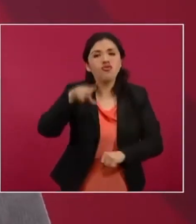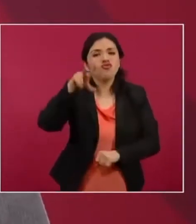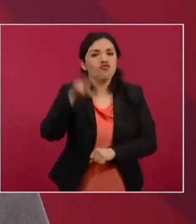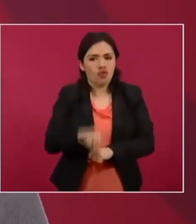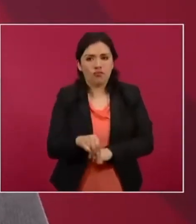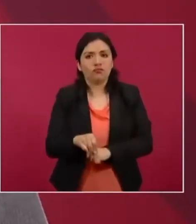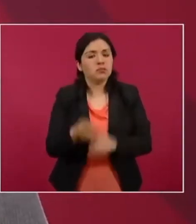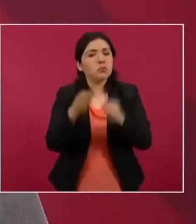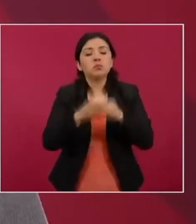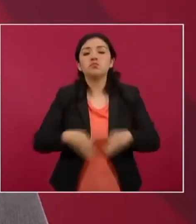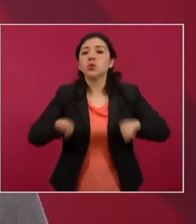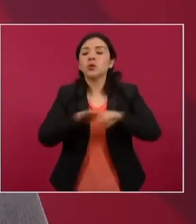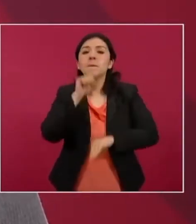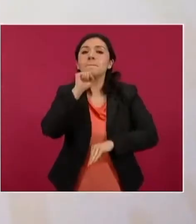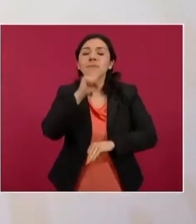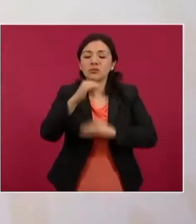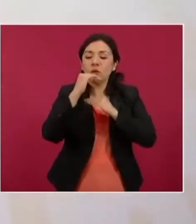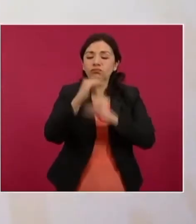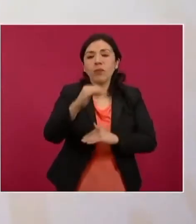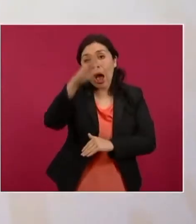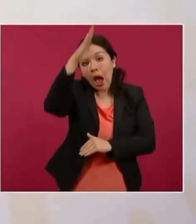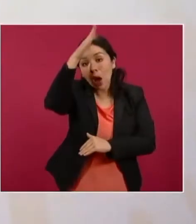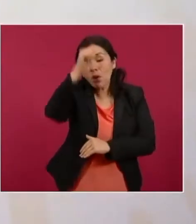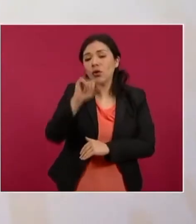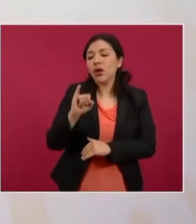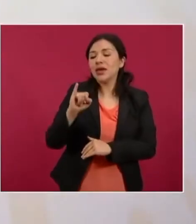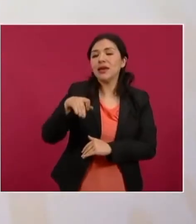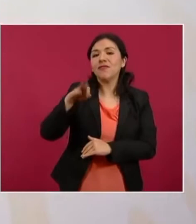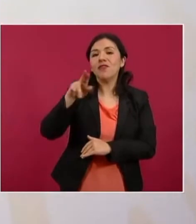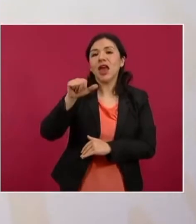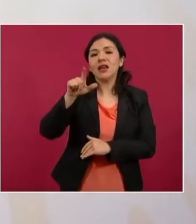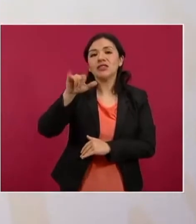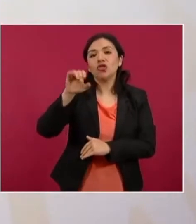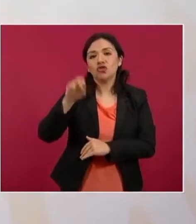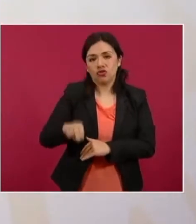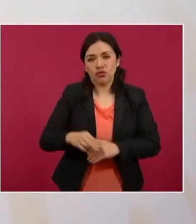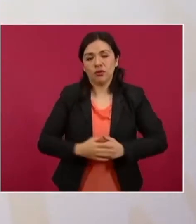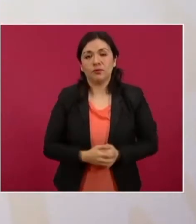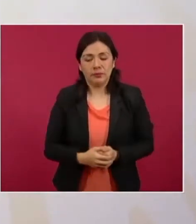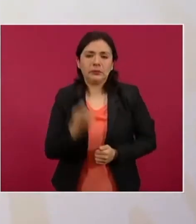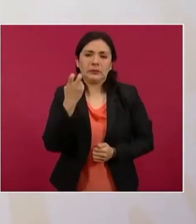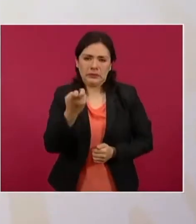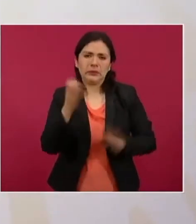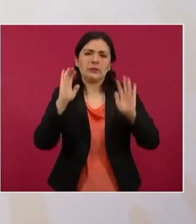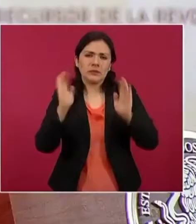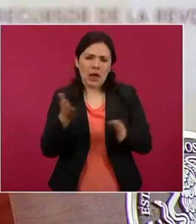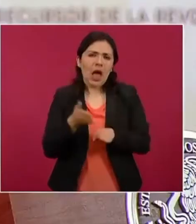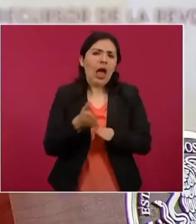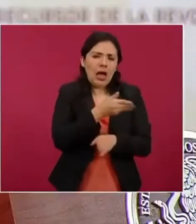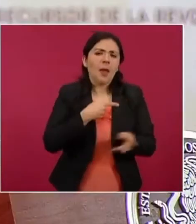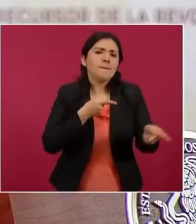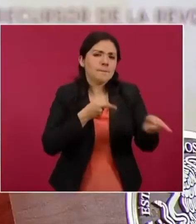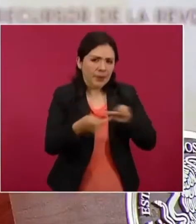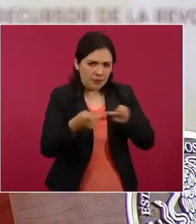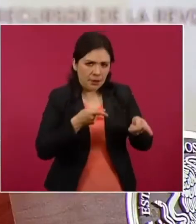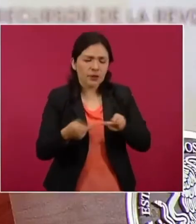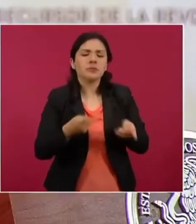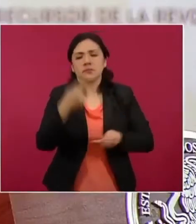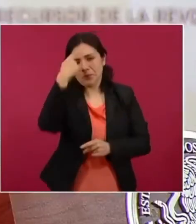encima de la inflación. Entonces, estamos preparados con ese